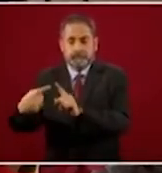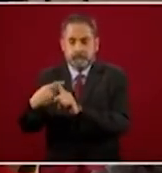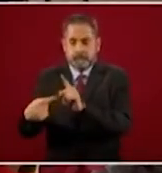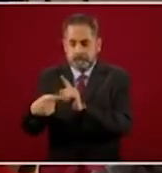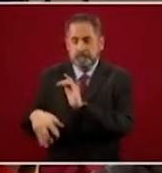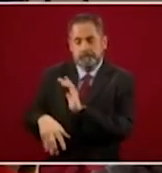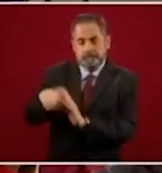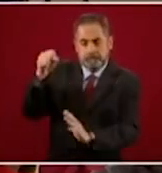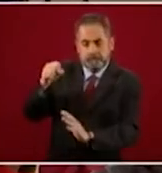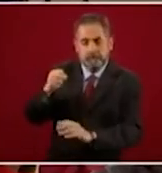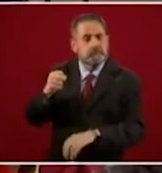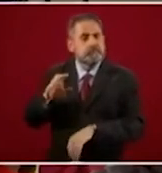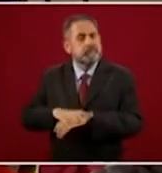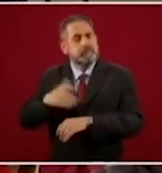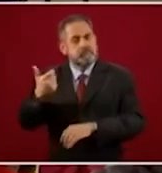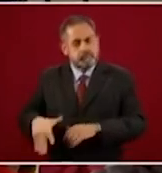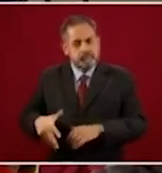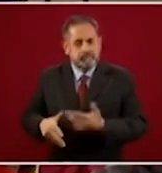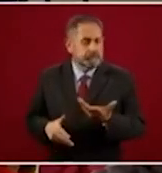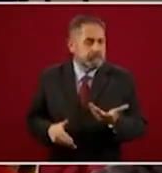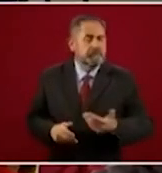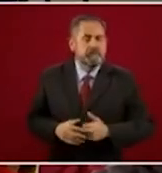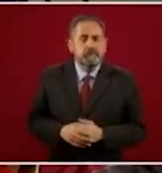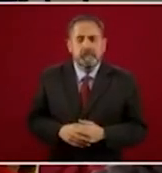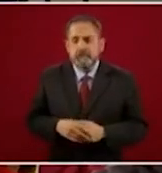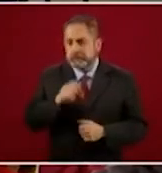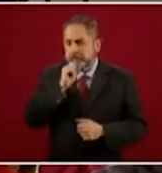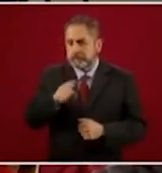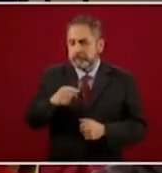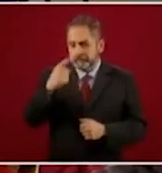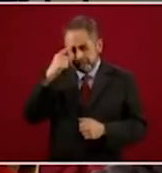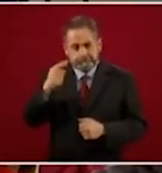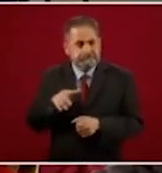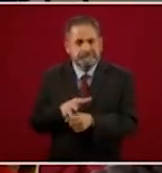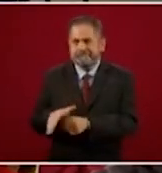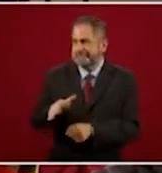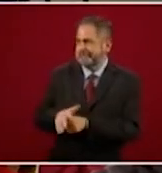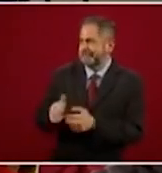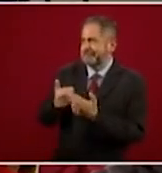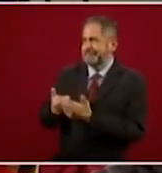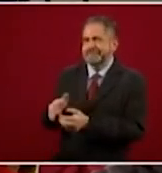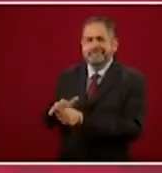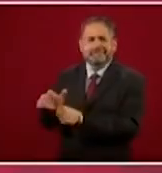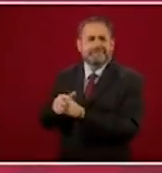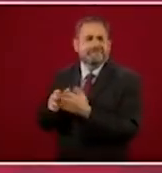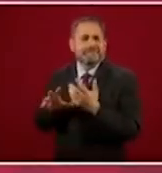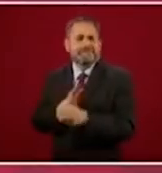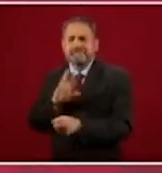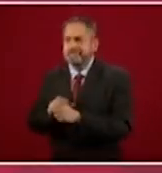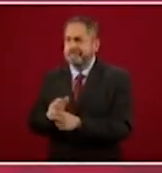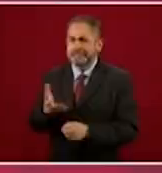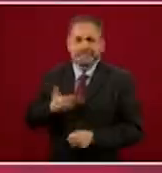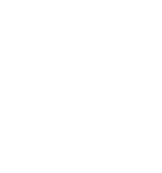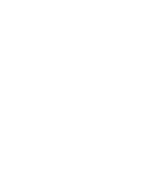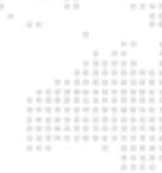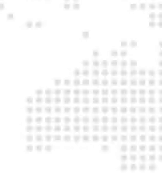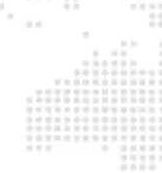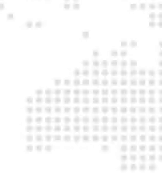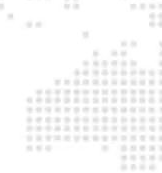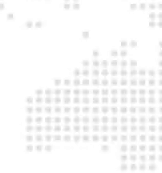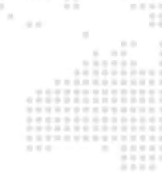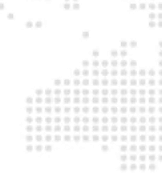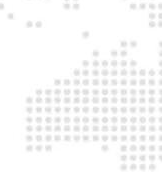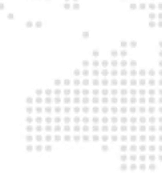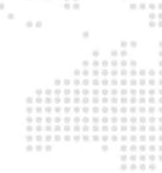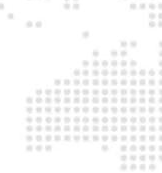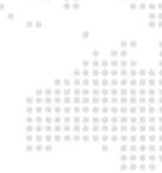costos de extracción además porque tenemos ya la infraestructura como lo acaba de decir el director de bebés